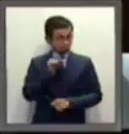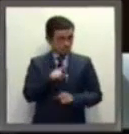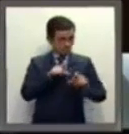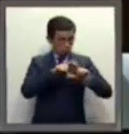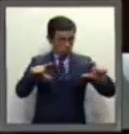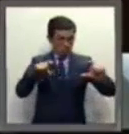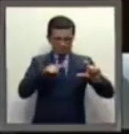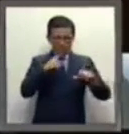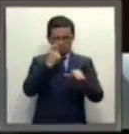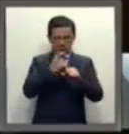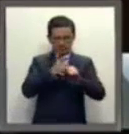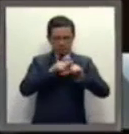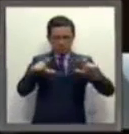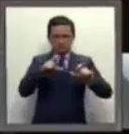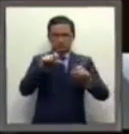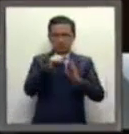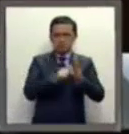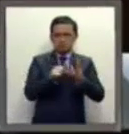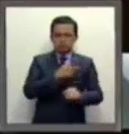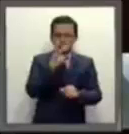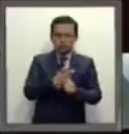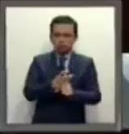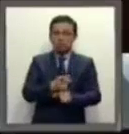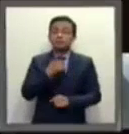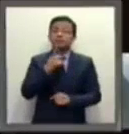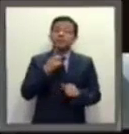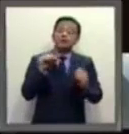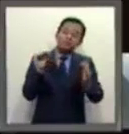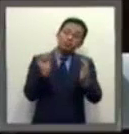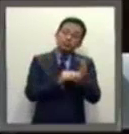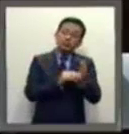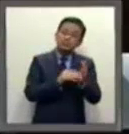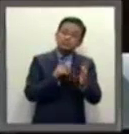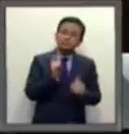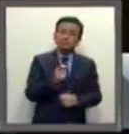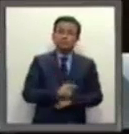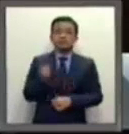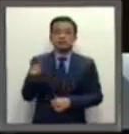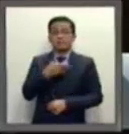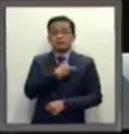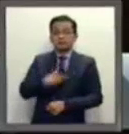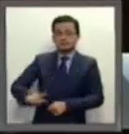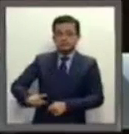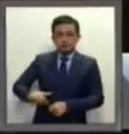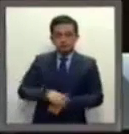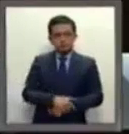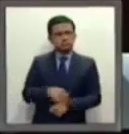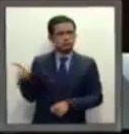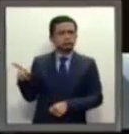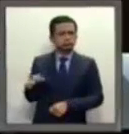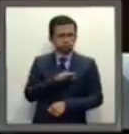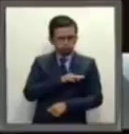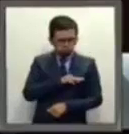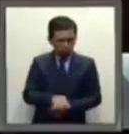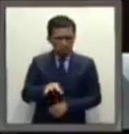párrafo, el primer párrafo del artículo 2, se determina que el Ejecutivo Federal podrá